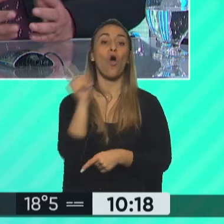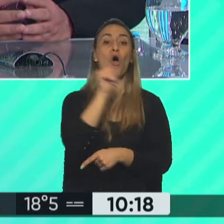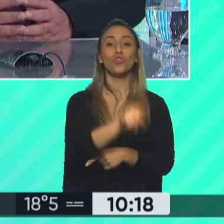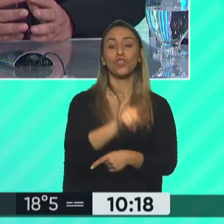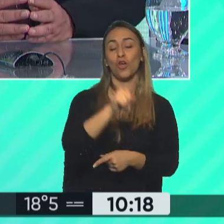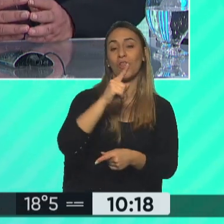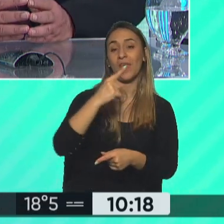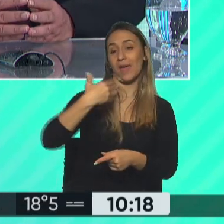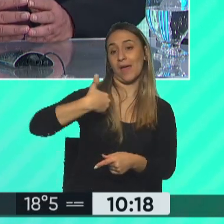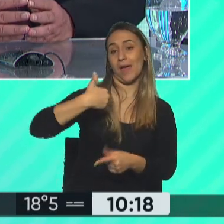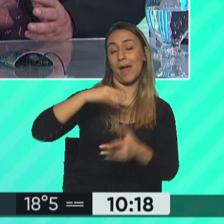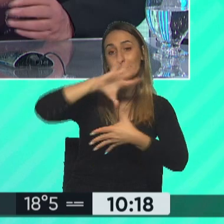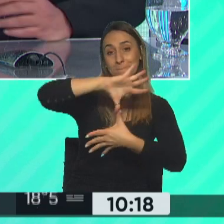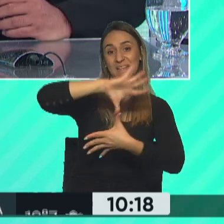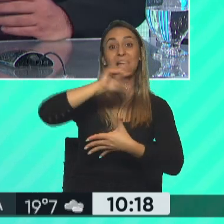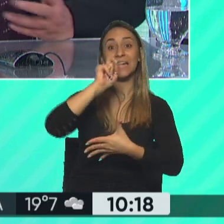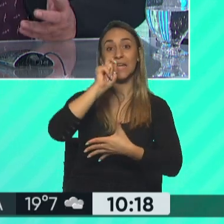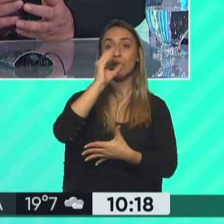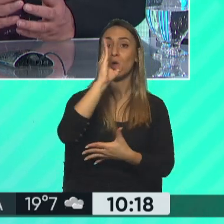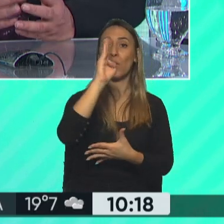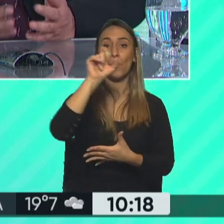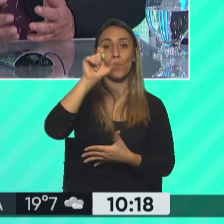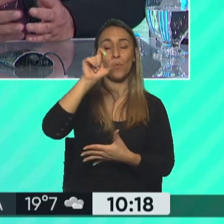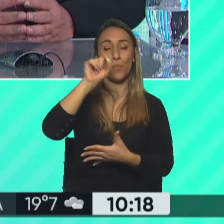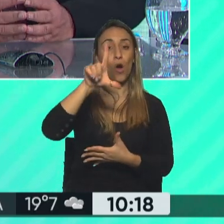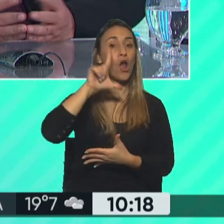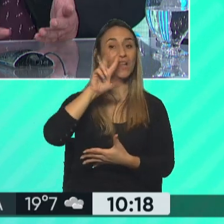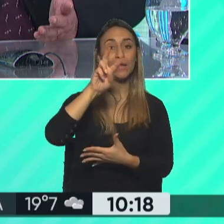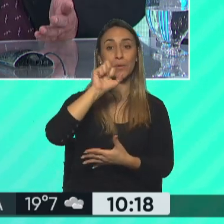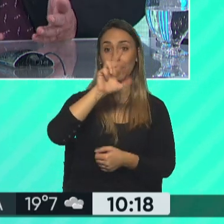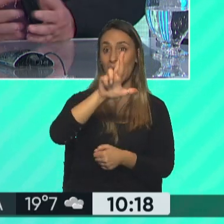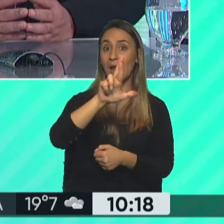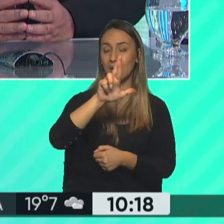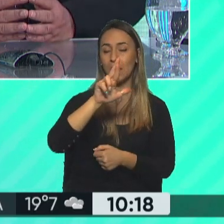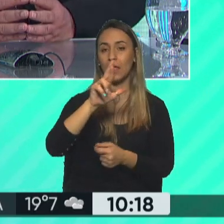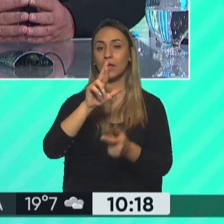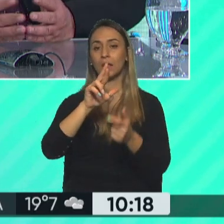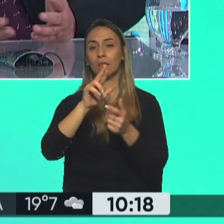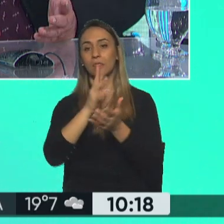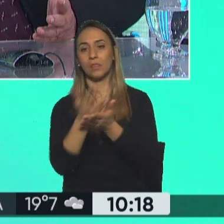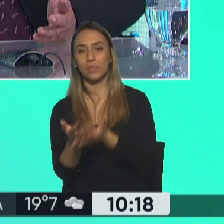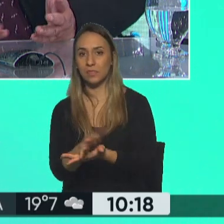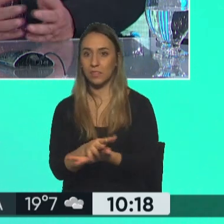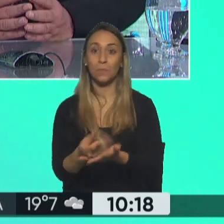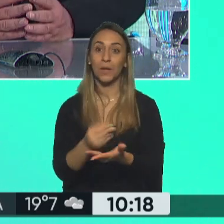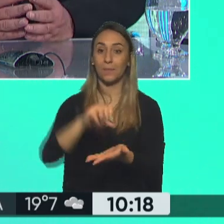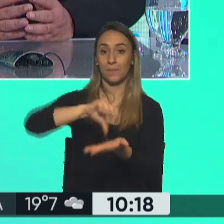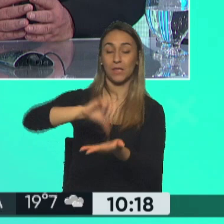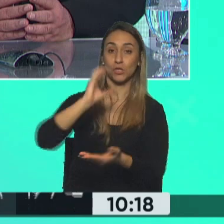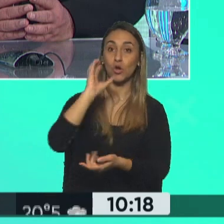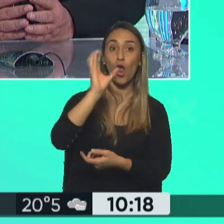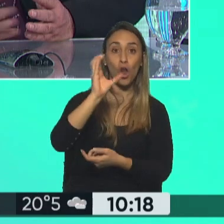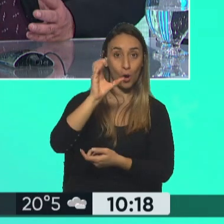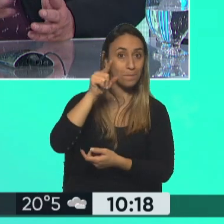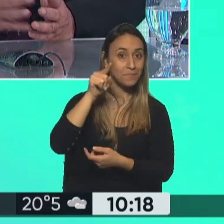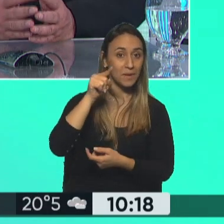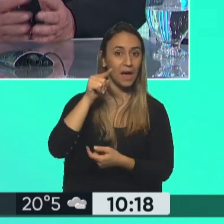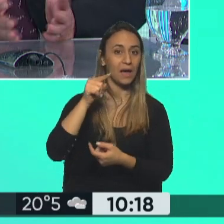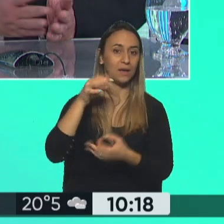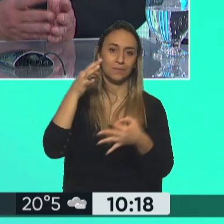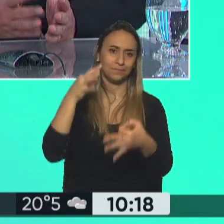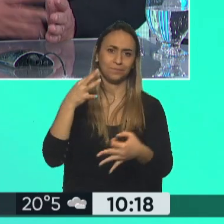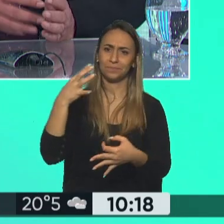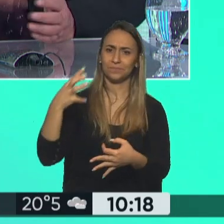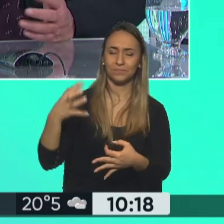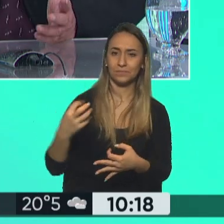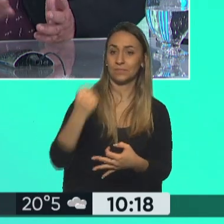Bolívar, haciéndolo en Venezuela con sus idas y vueltas también, ¿no? Porque la Gran Colombia fue reconquistada, al